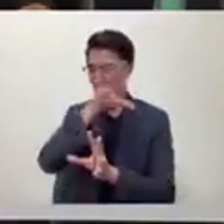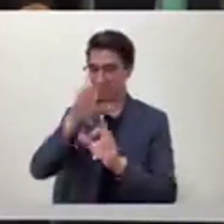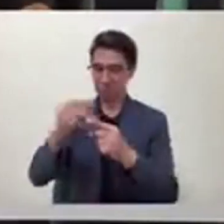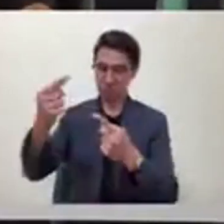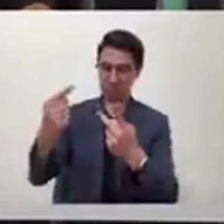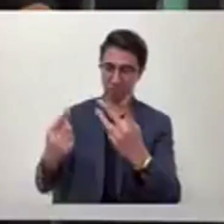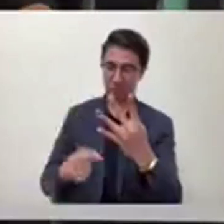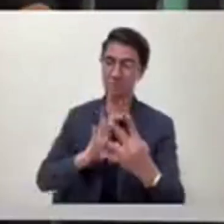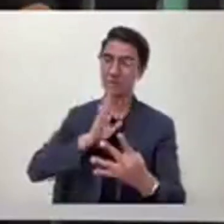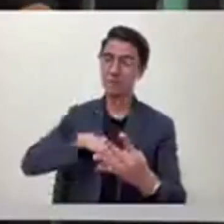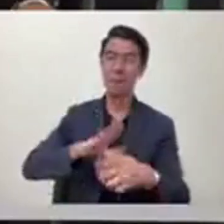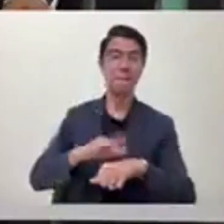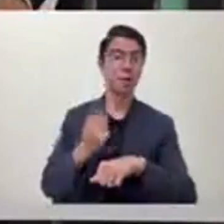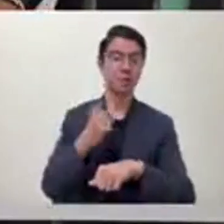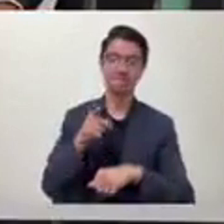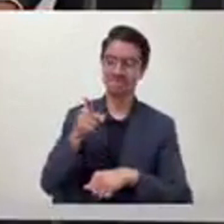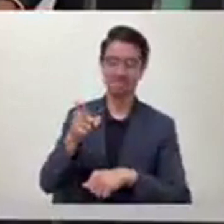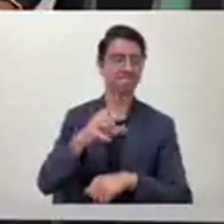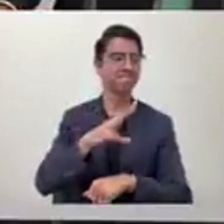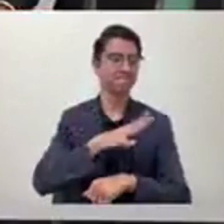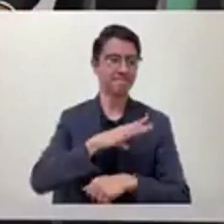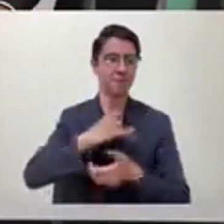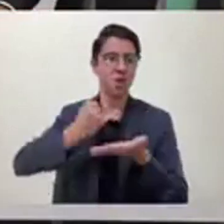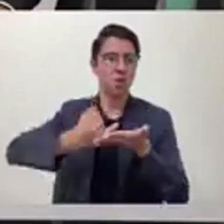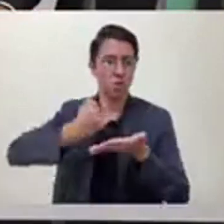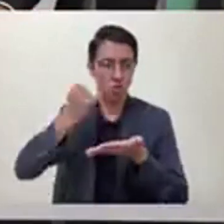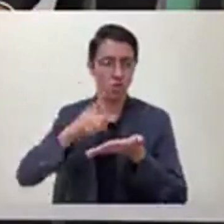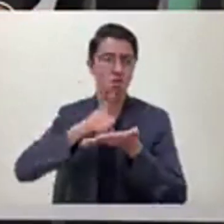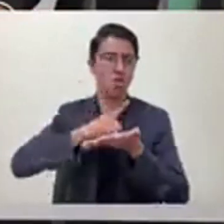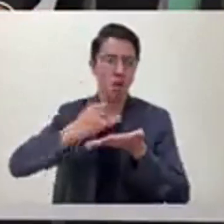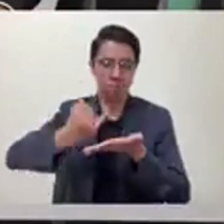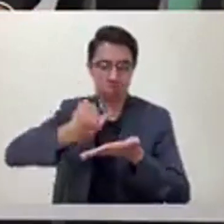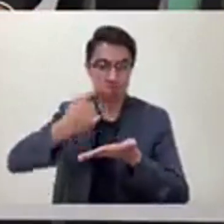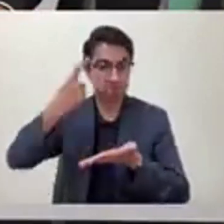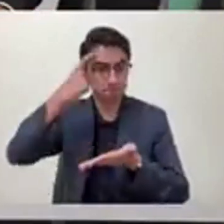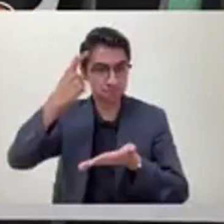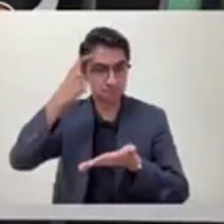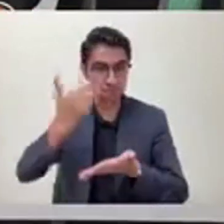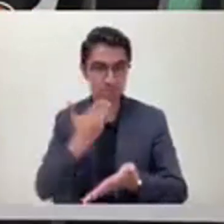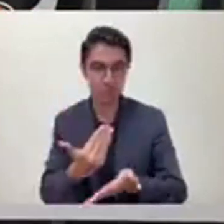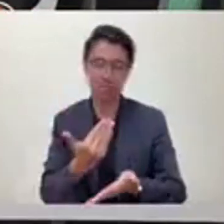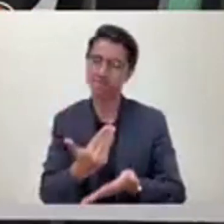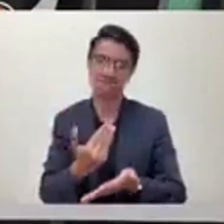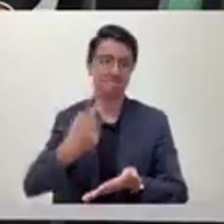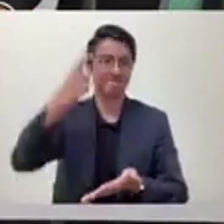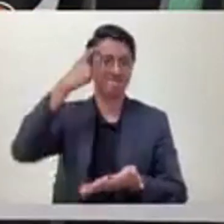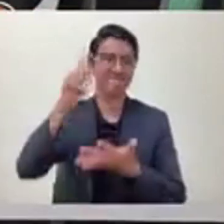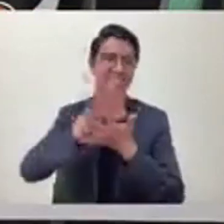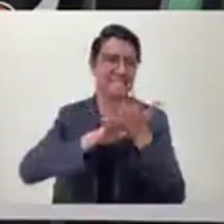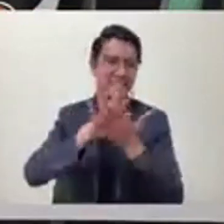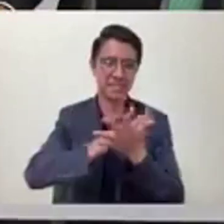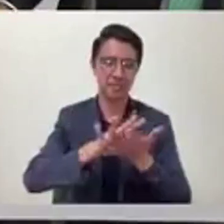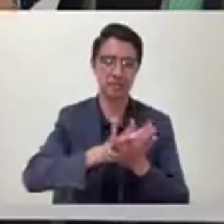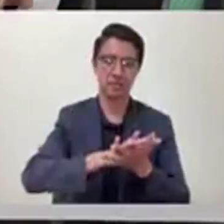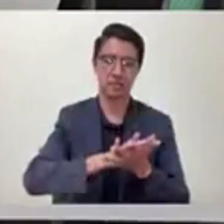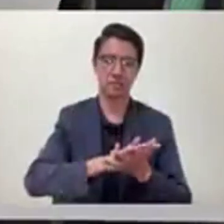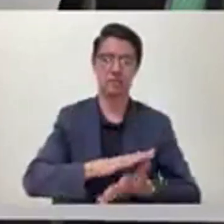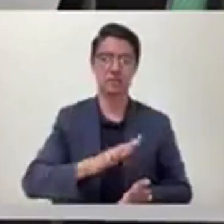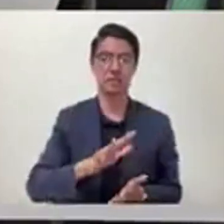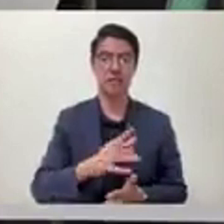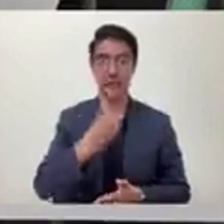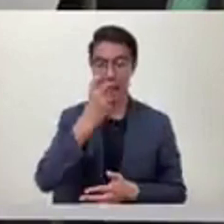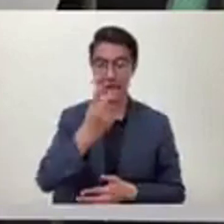momento es hay un grupo importante de ellos que están interesados y que ya han sido certificados por la secretaría de salud en cuanto a que aplican un método